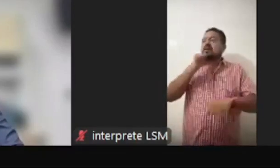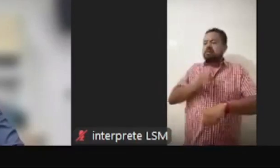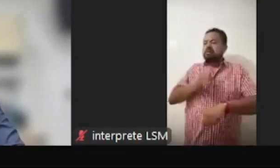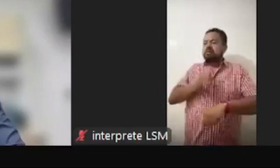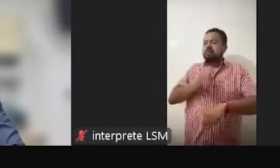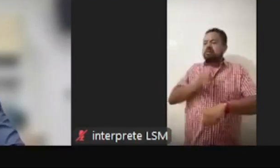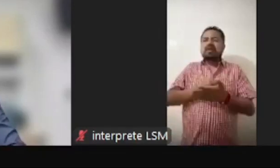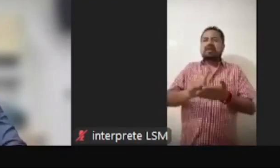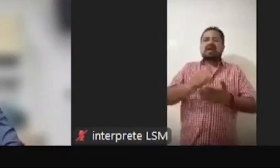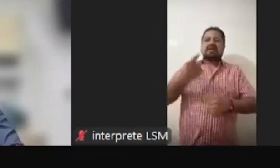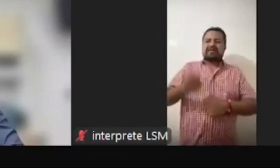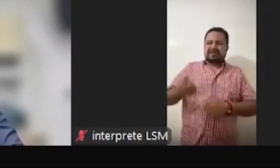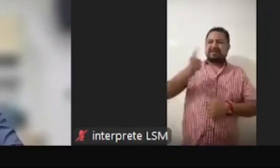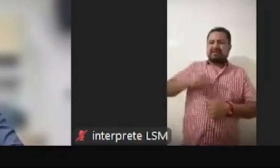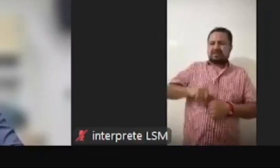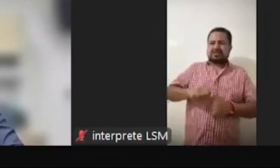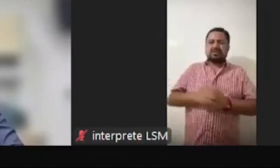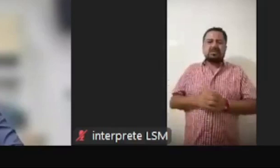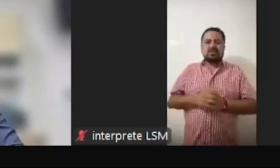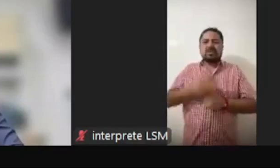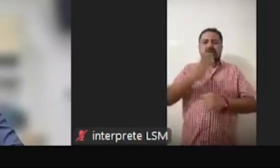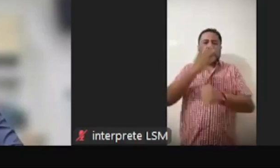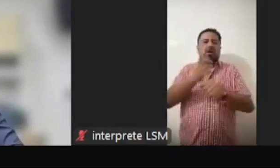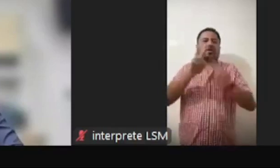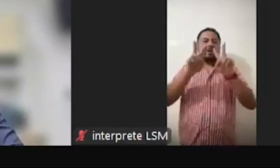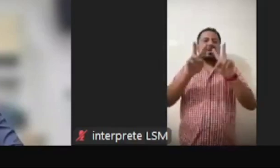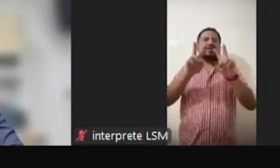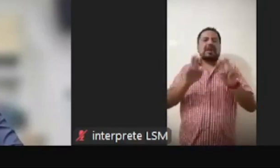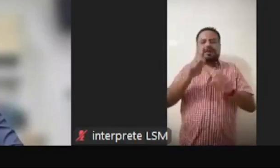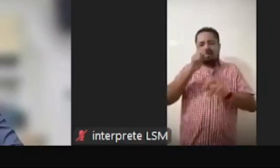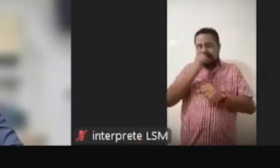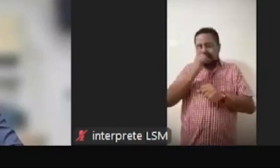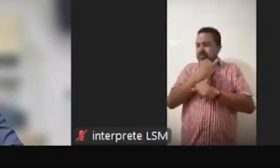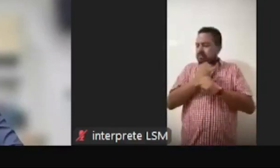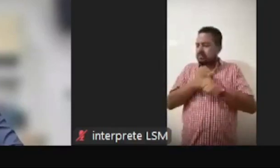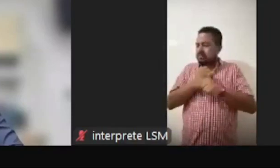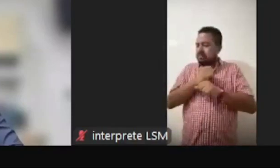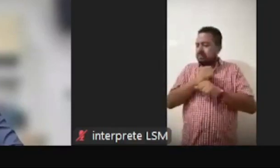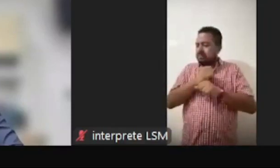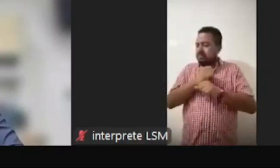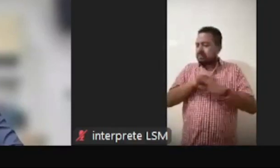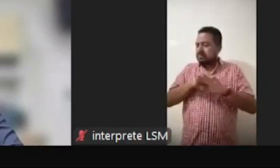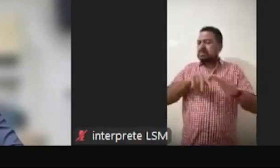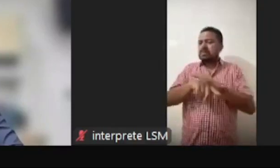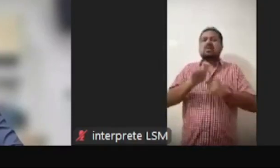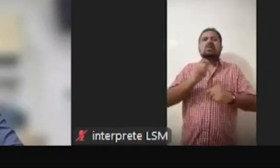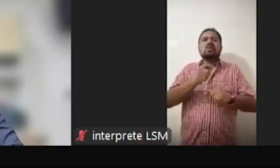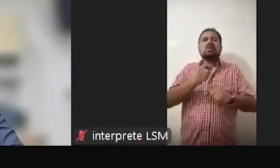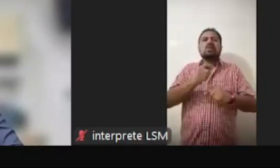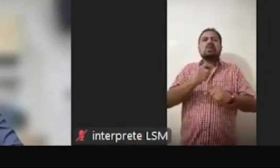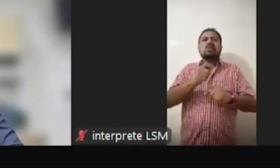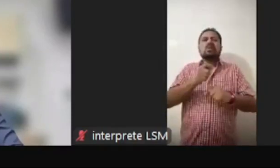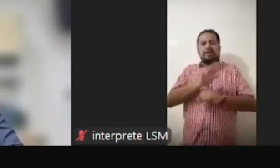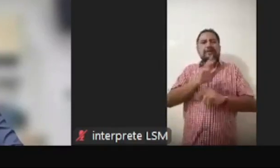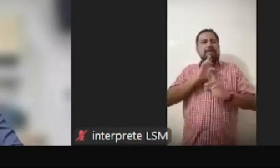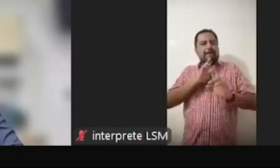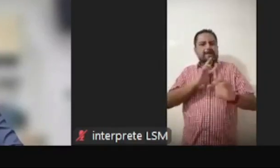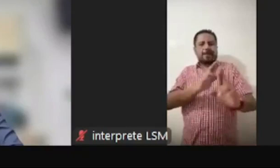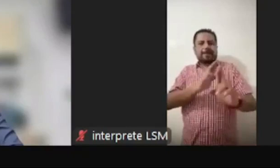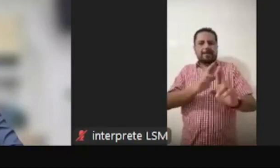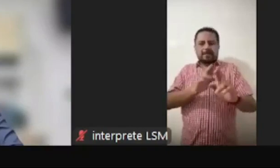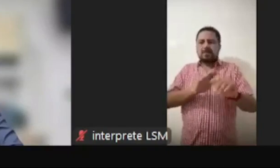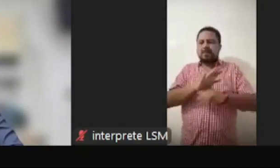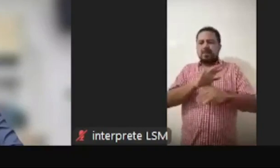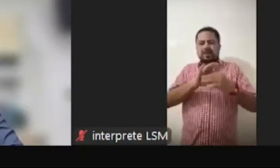derecho corresponda. El cuarto asunto listado para analizar y resolver se trata de un proyecto de resolución relativo al